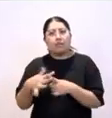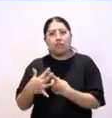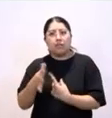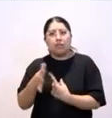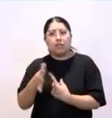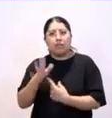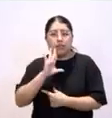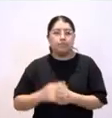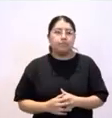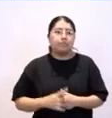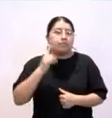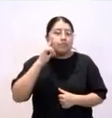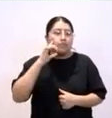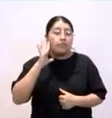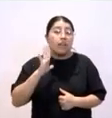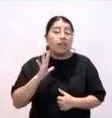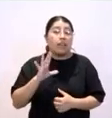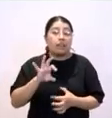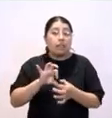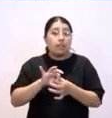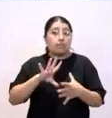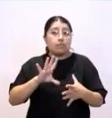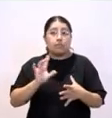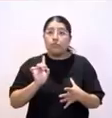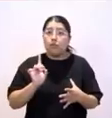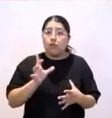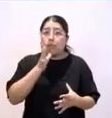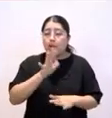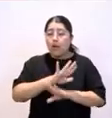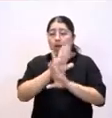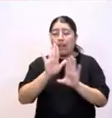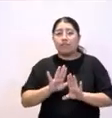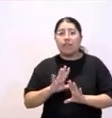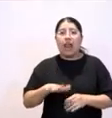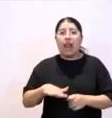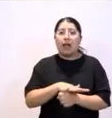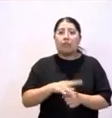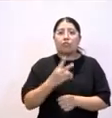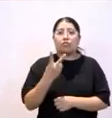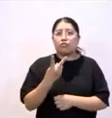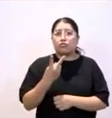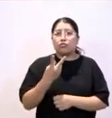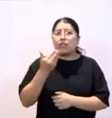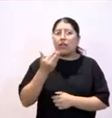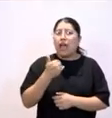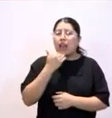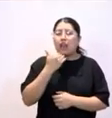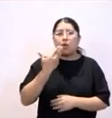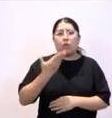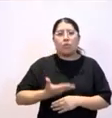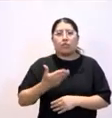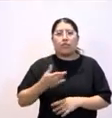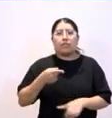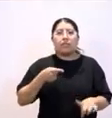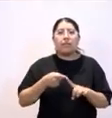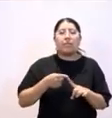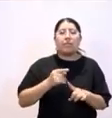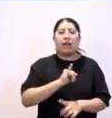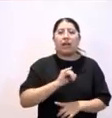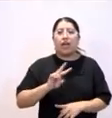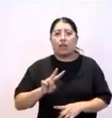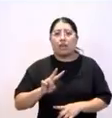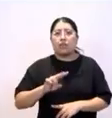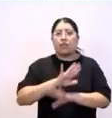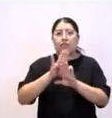Pudiera parecer que tiene poco que ver, pero al final estamos en ambos ámbitos hablando de algo que es fundamental para Izquierda Unida, que es fundamental